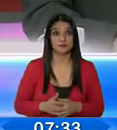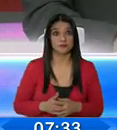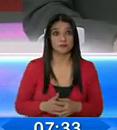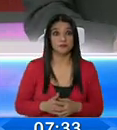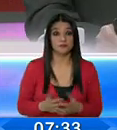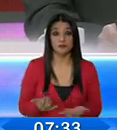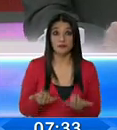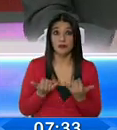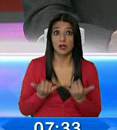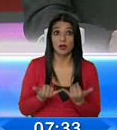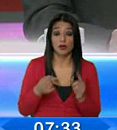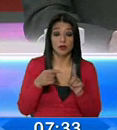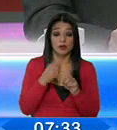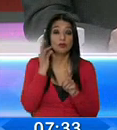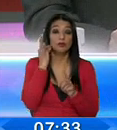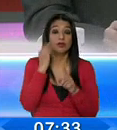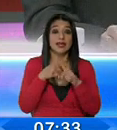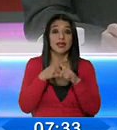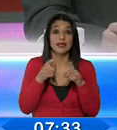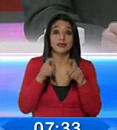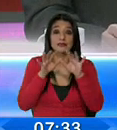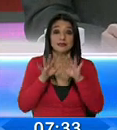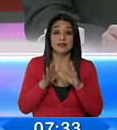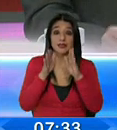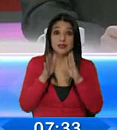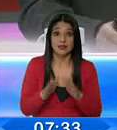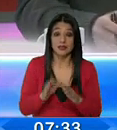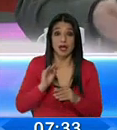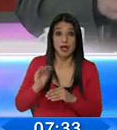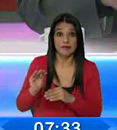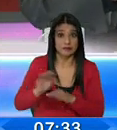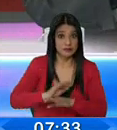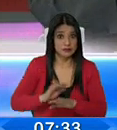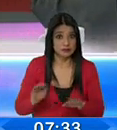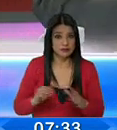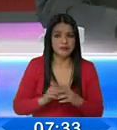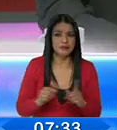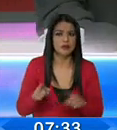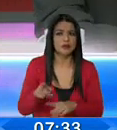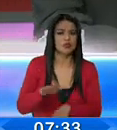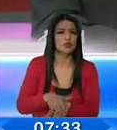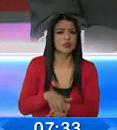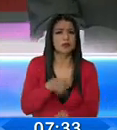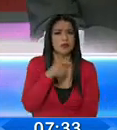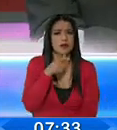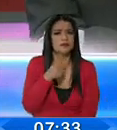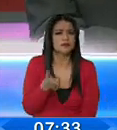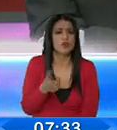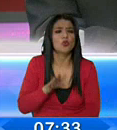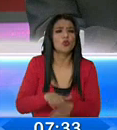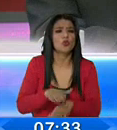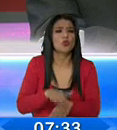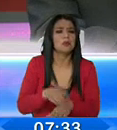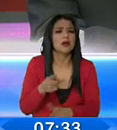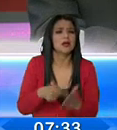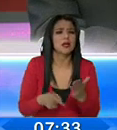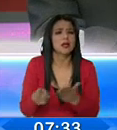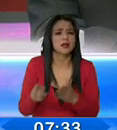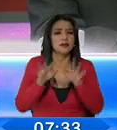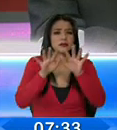la secretaria o a la exsecretaria Ocres justamente se le comunica todo esto. ¿Qué le imputan a esta secretaría, señor